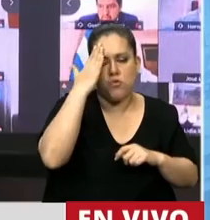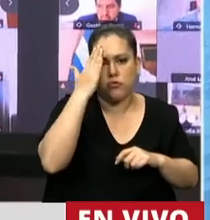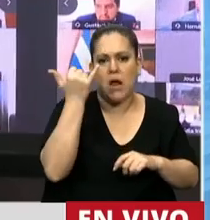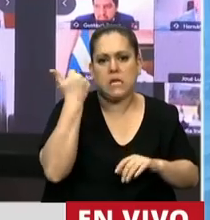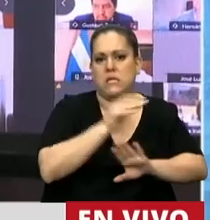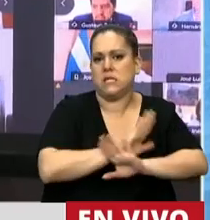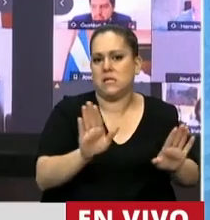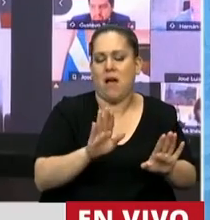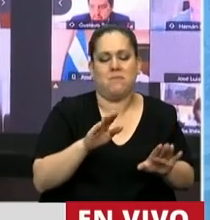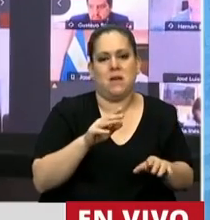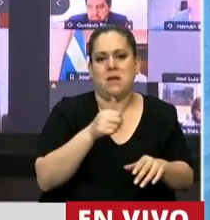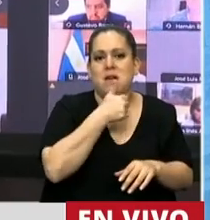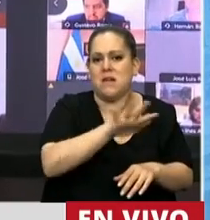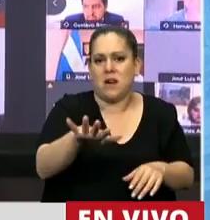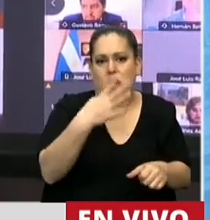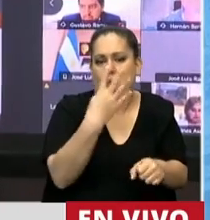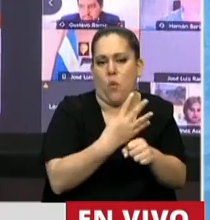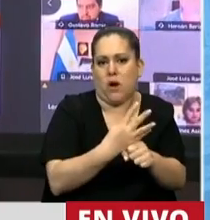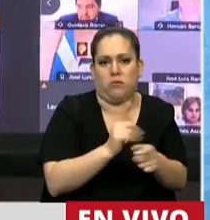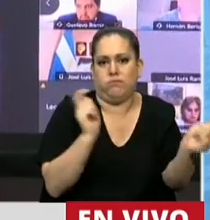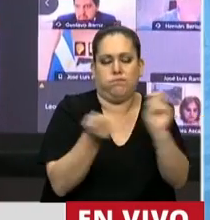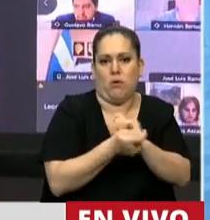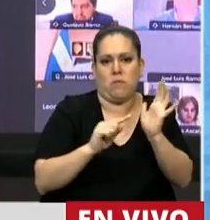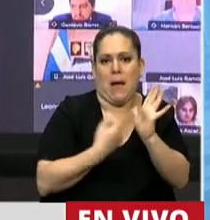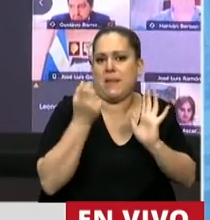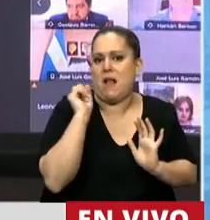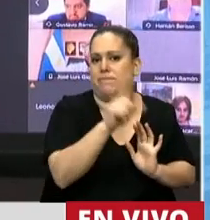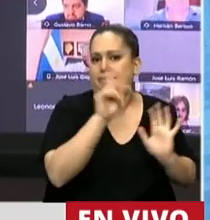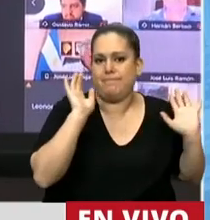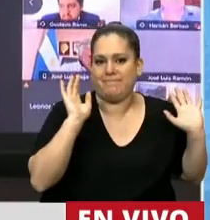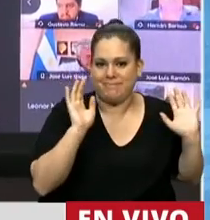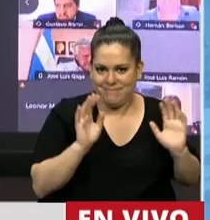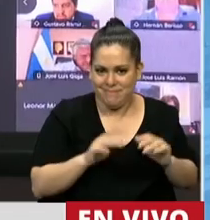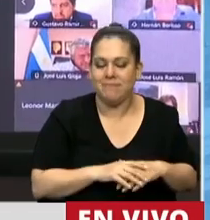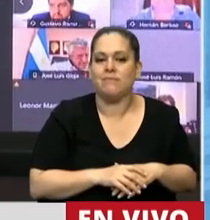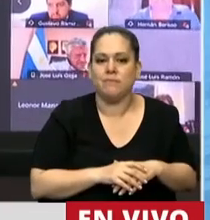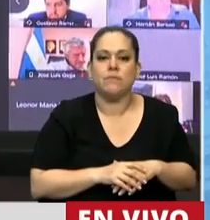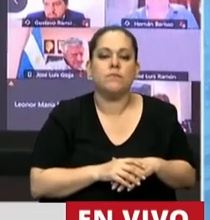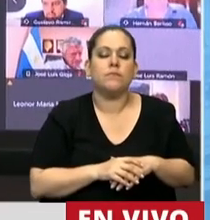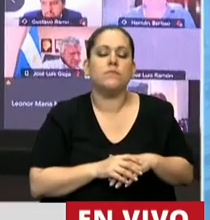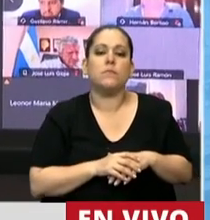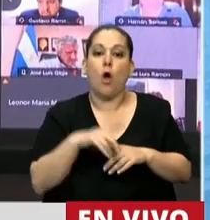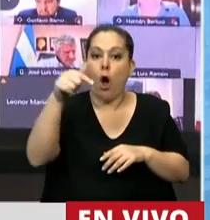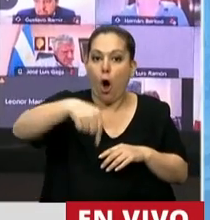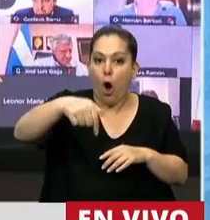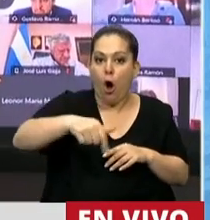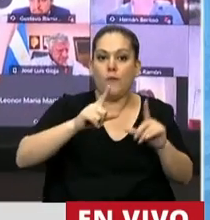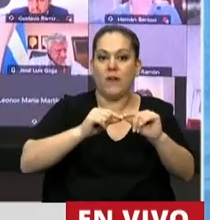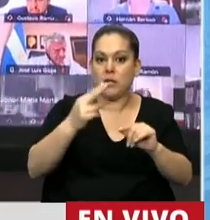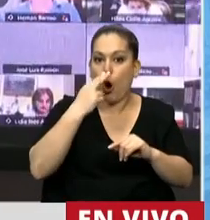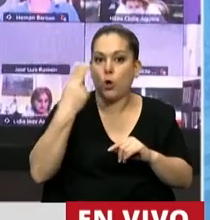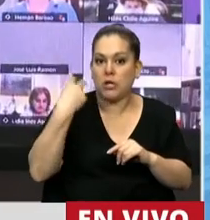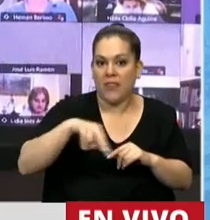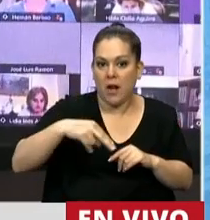el 9 de los cordobeses presidentes y de los recortes en particular en particular hoy 11 de noviembre